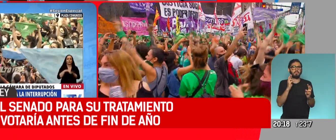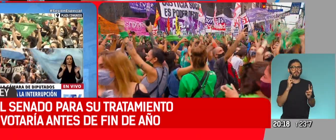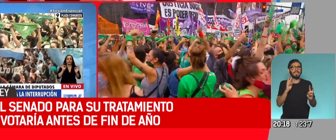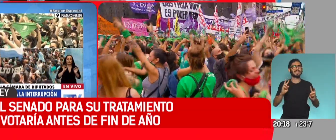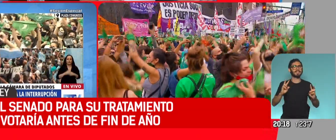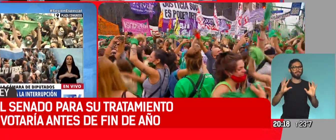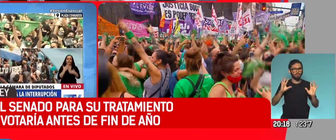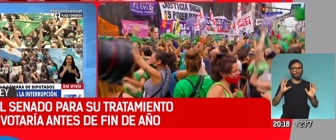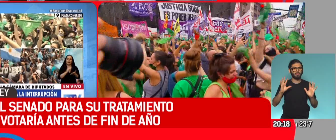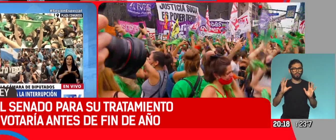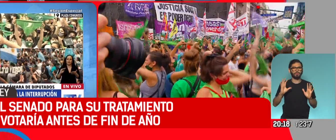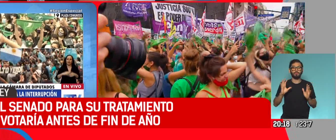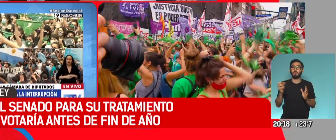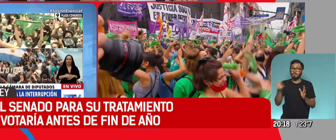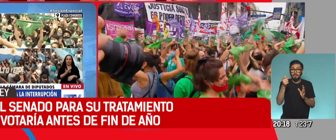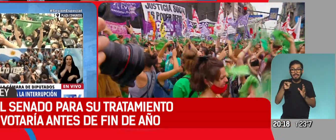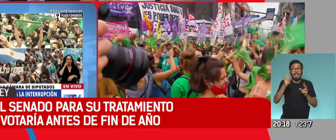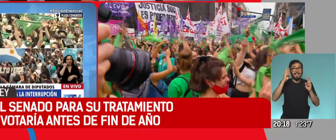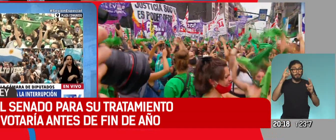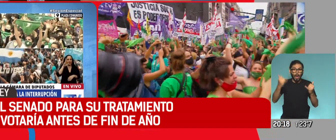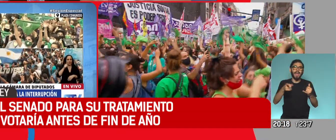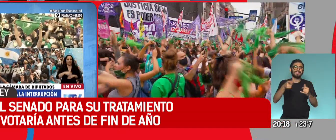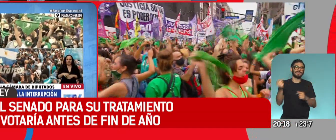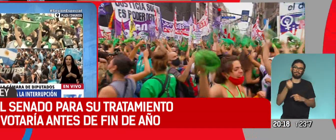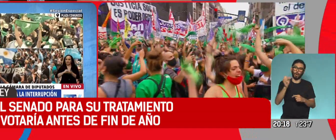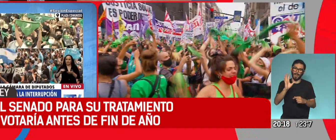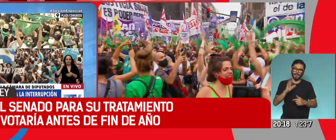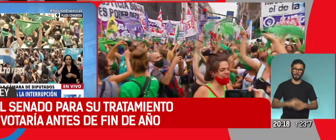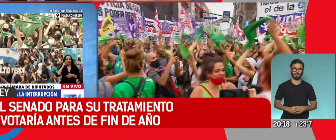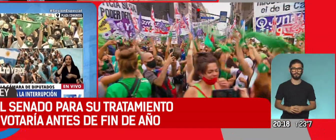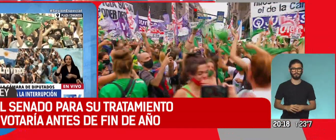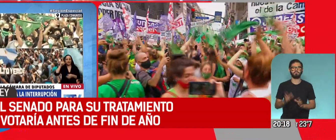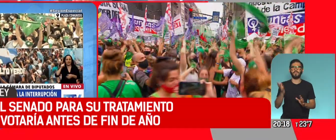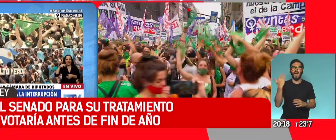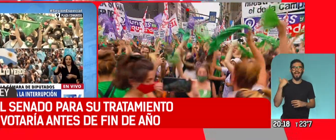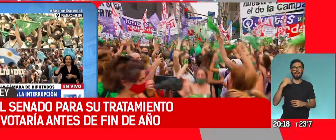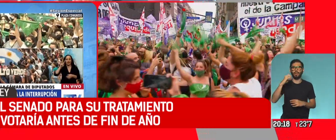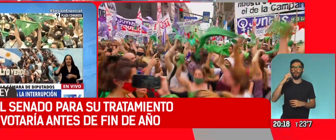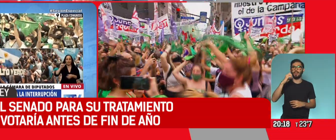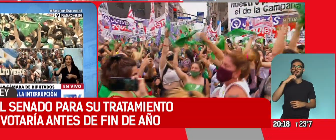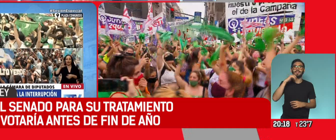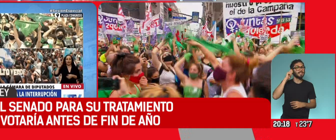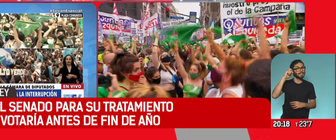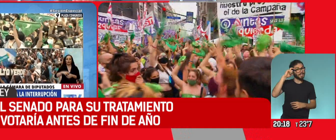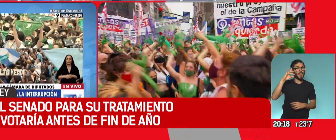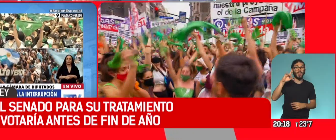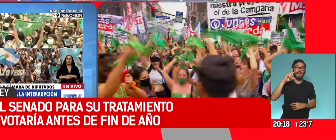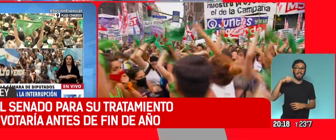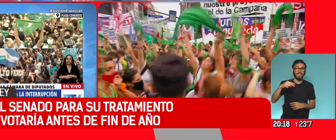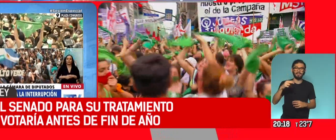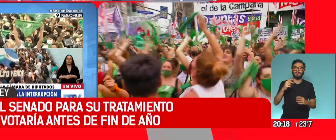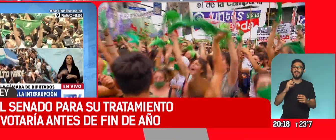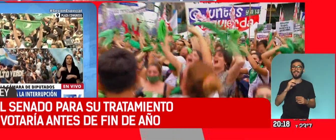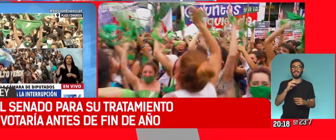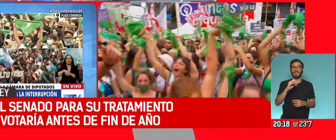tema, existió ese piso y fue importante que existiera, no se partió desde allí. Ayer así lo decía Pablo Yedlin, el diputado tucumano, que a